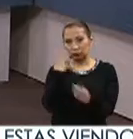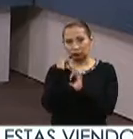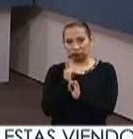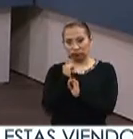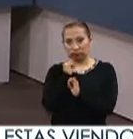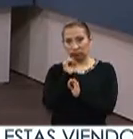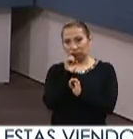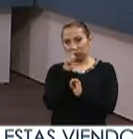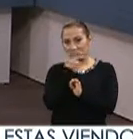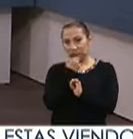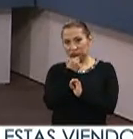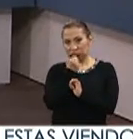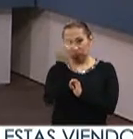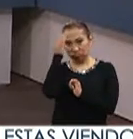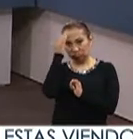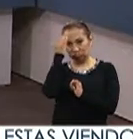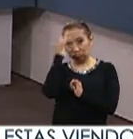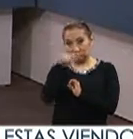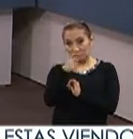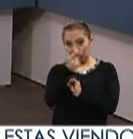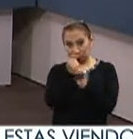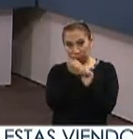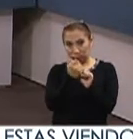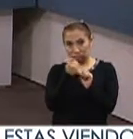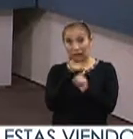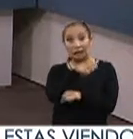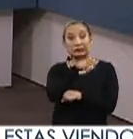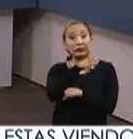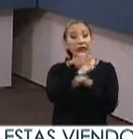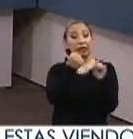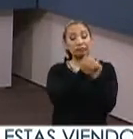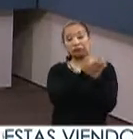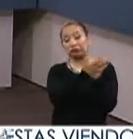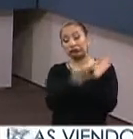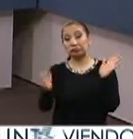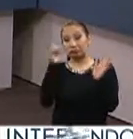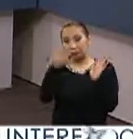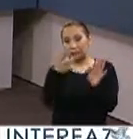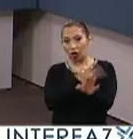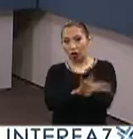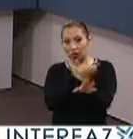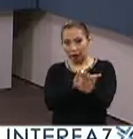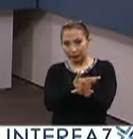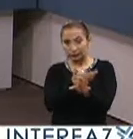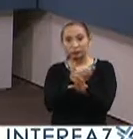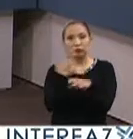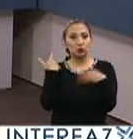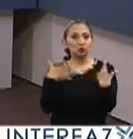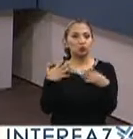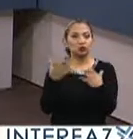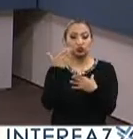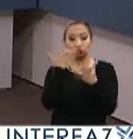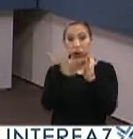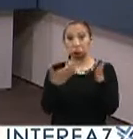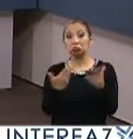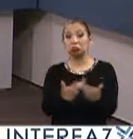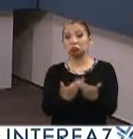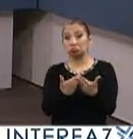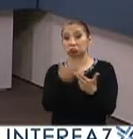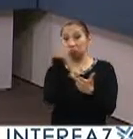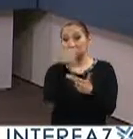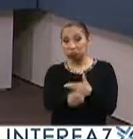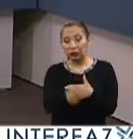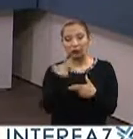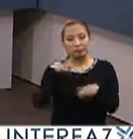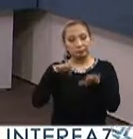secretario. Tienen ya 12 años, 17 años con esta coordinación, es decir, un tiempo sustancial para